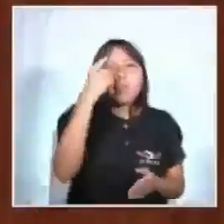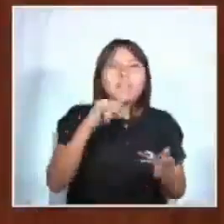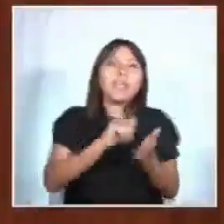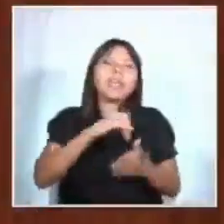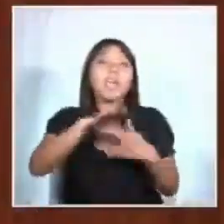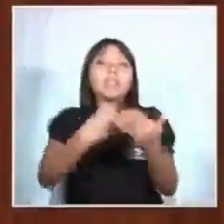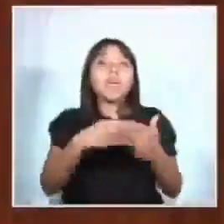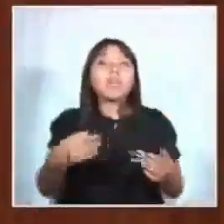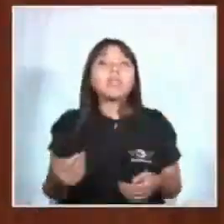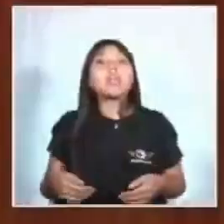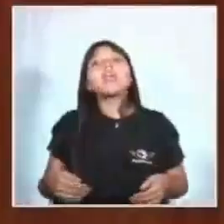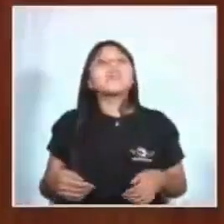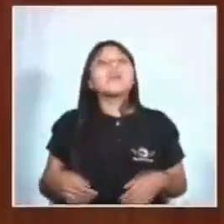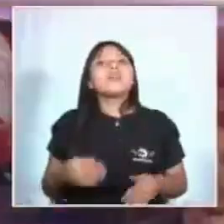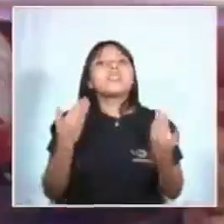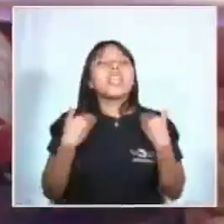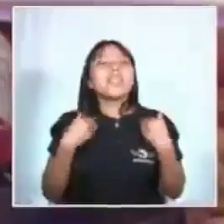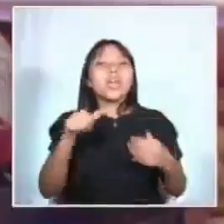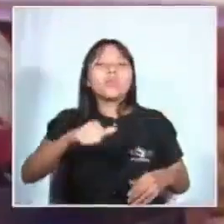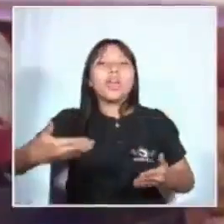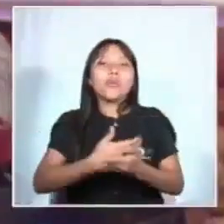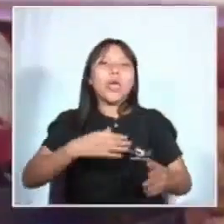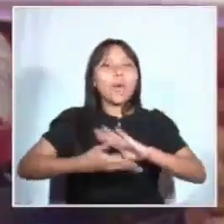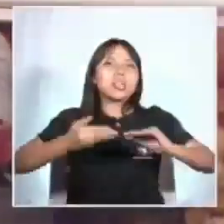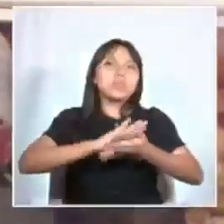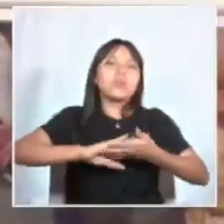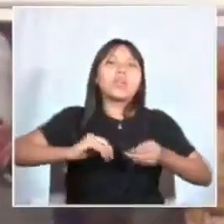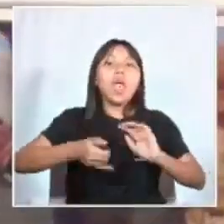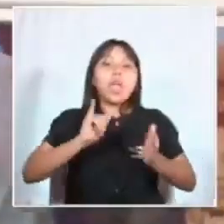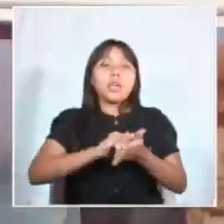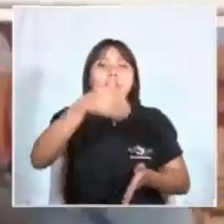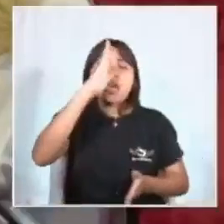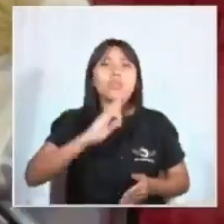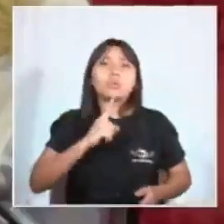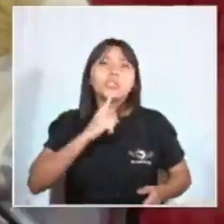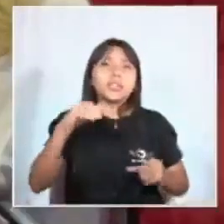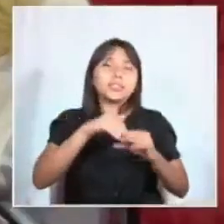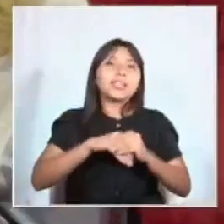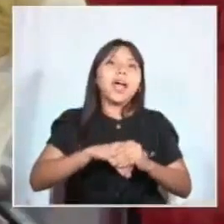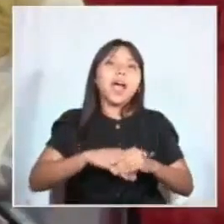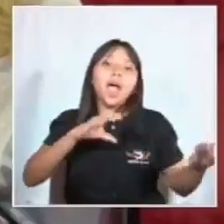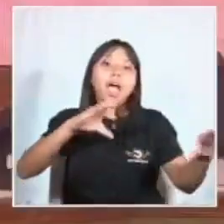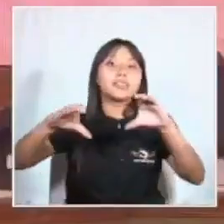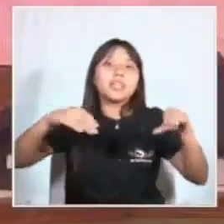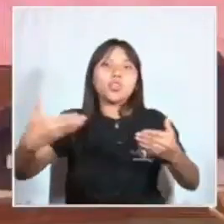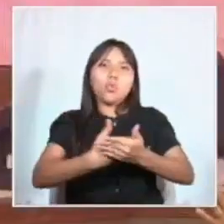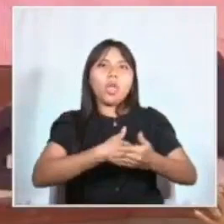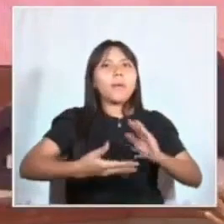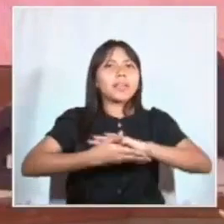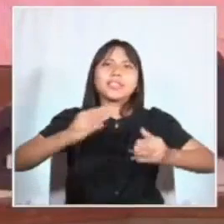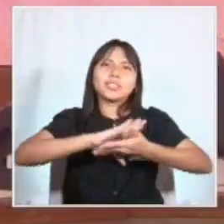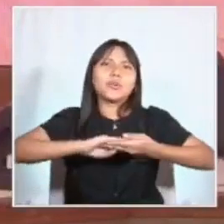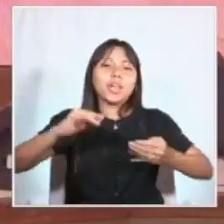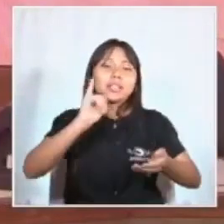nueva historia, que entiende que Dios está en el asunto de hacer nuevas historias después de las cenizas, que